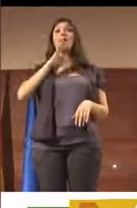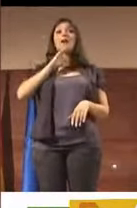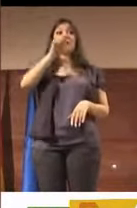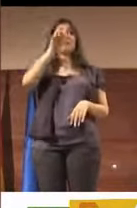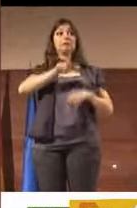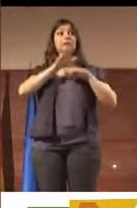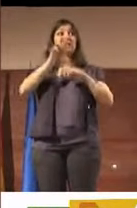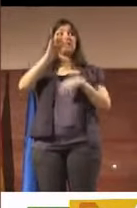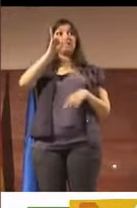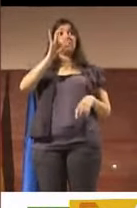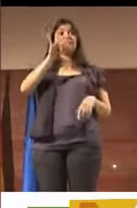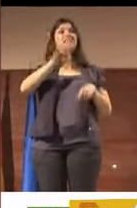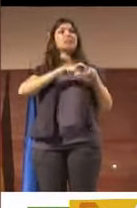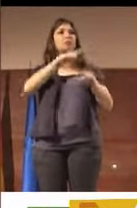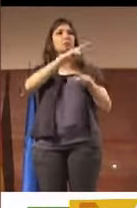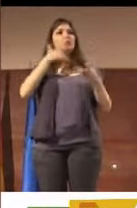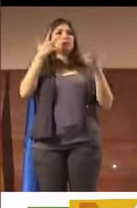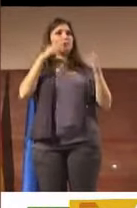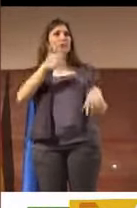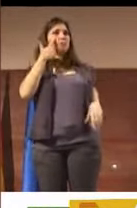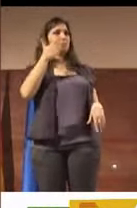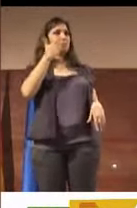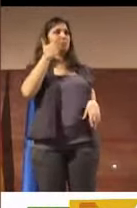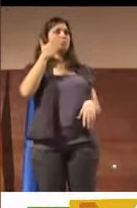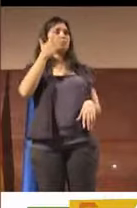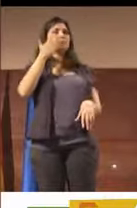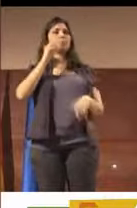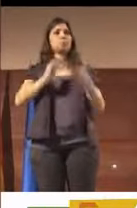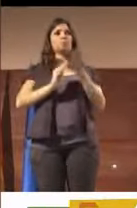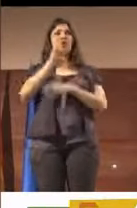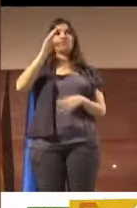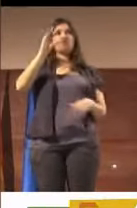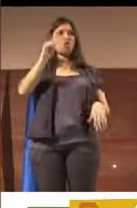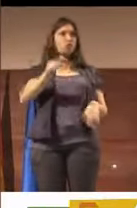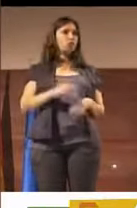son estas sillas de Vela, productos de Rock.